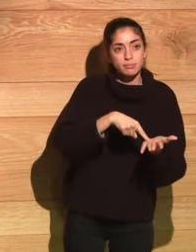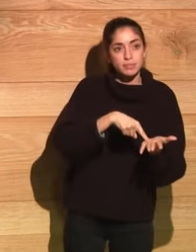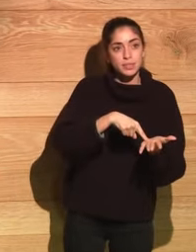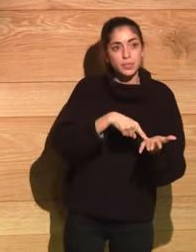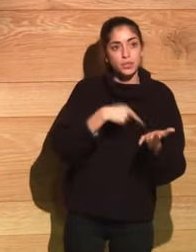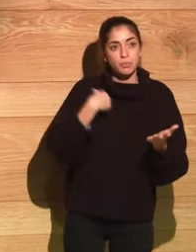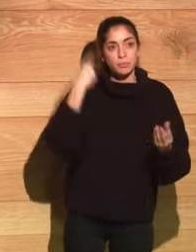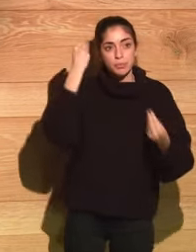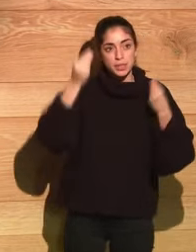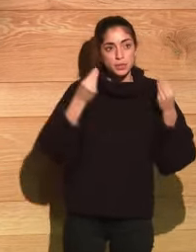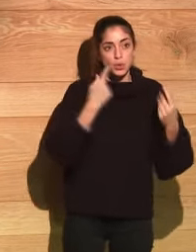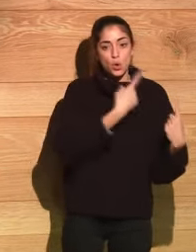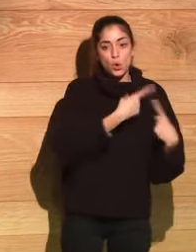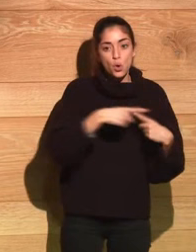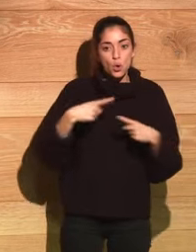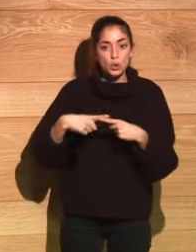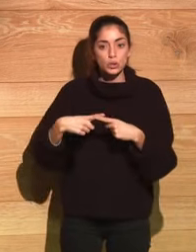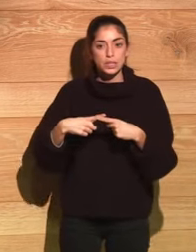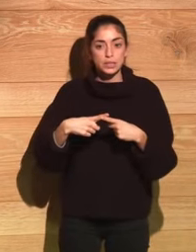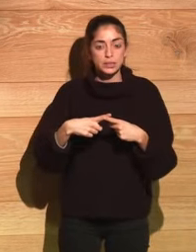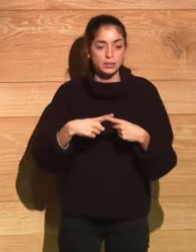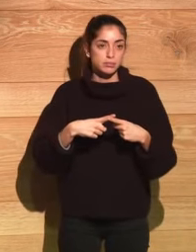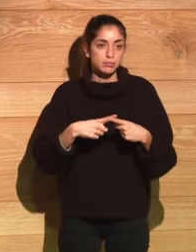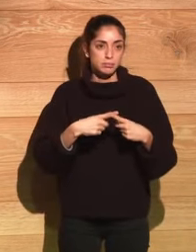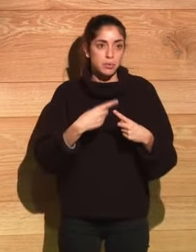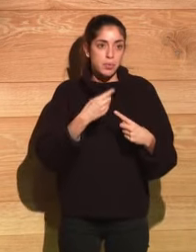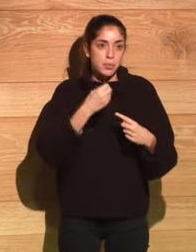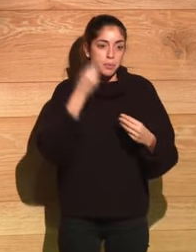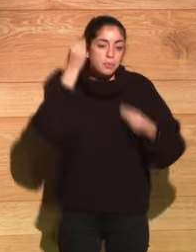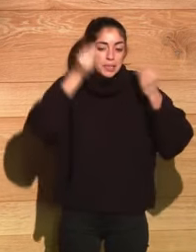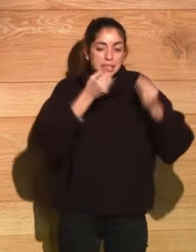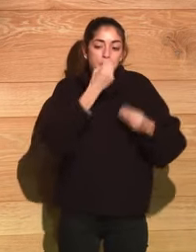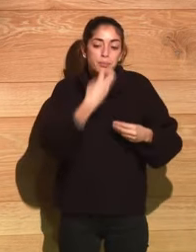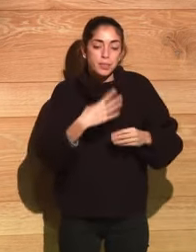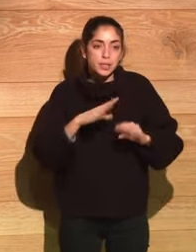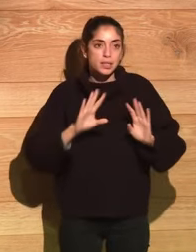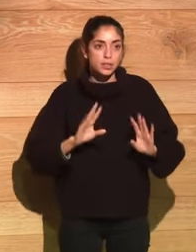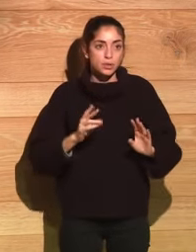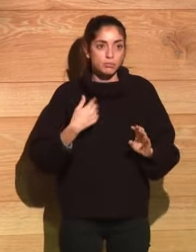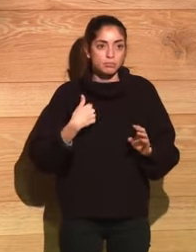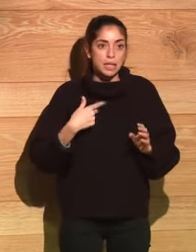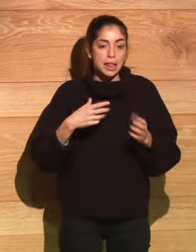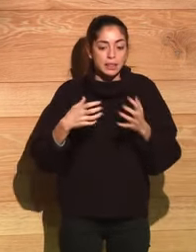bien pensadas a propósito de estos temas. El otro día recuperaba una cita.